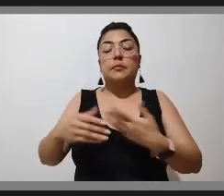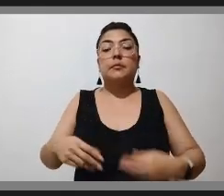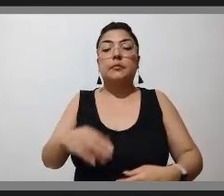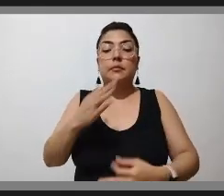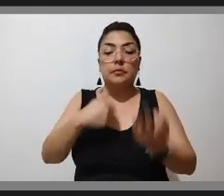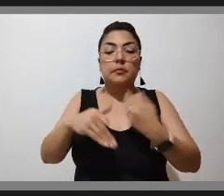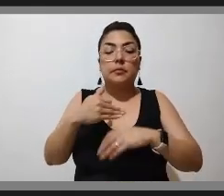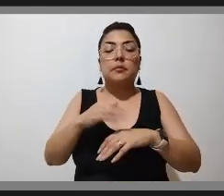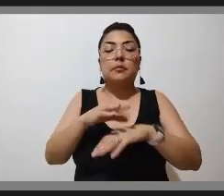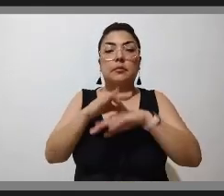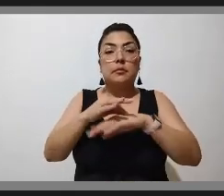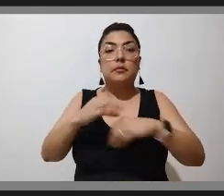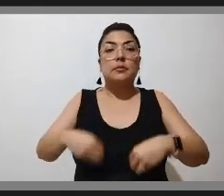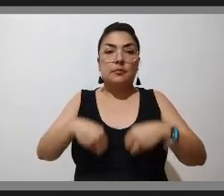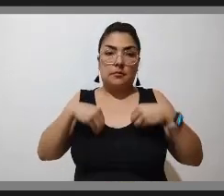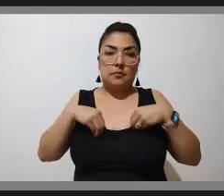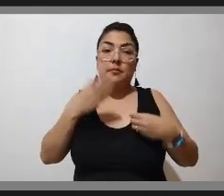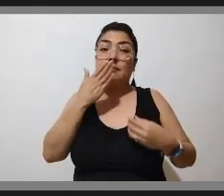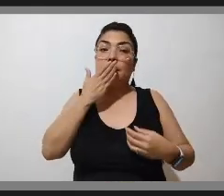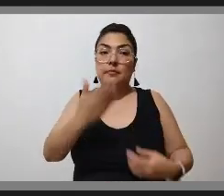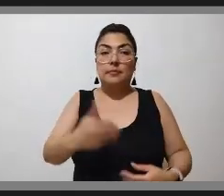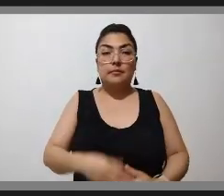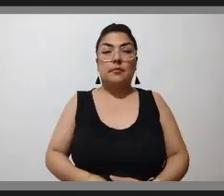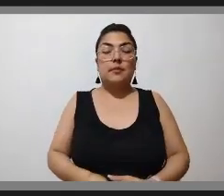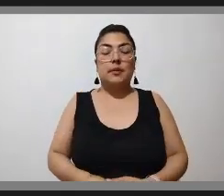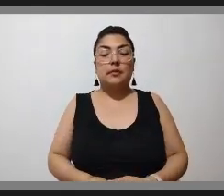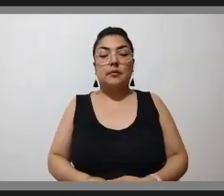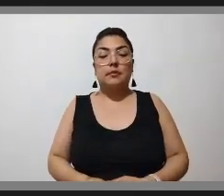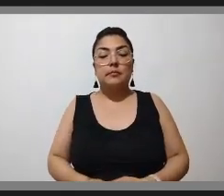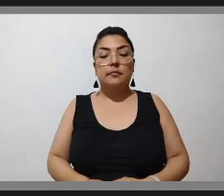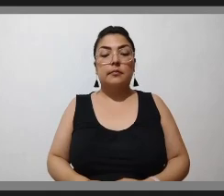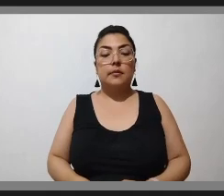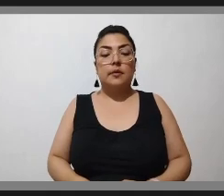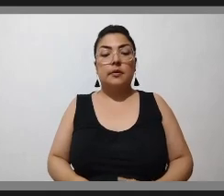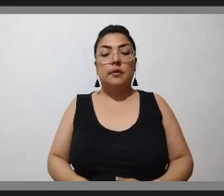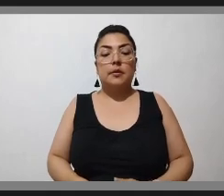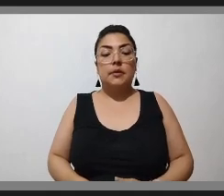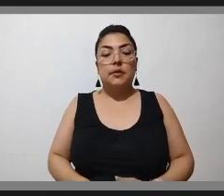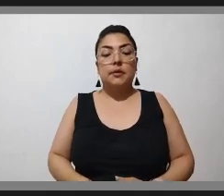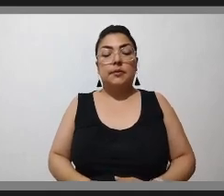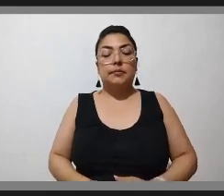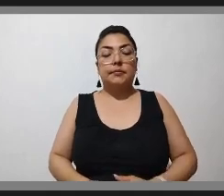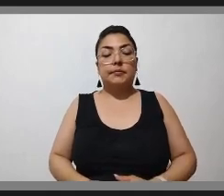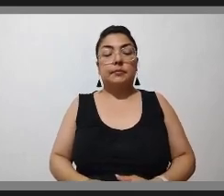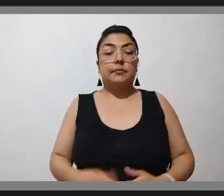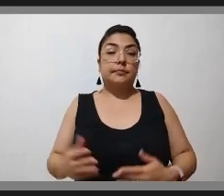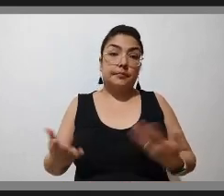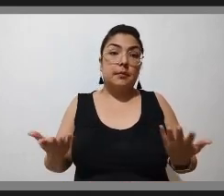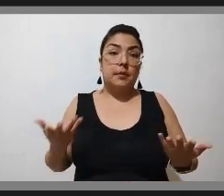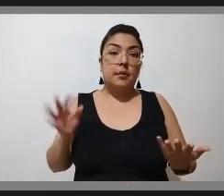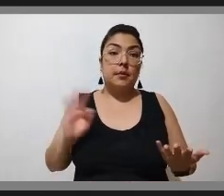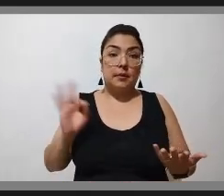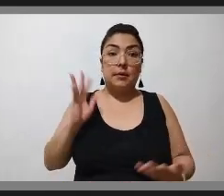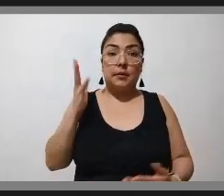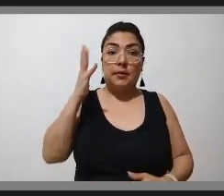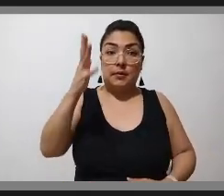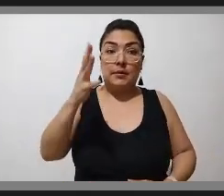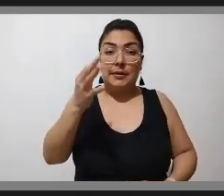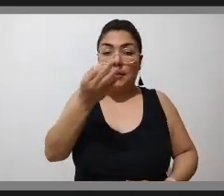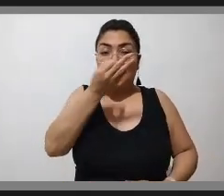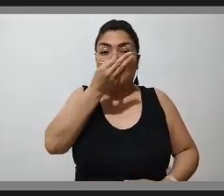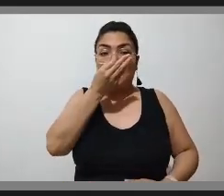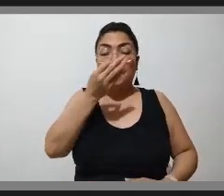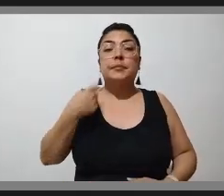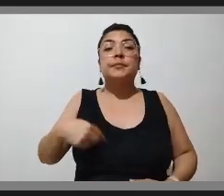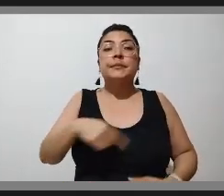próximas generaciones. Esa es una parte de lo que hemos estado nosotros trabajando y que esperamos ver palpable en un futuro